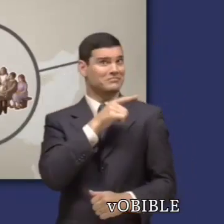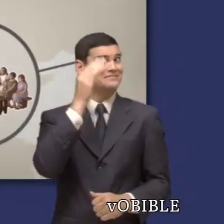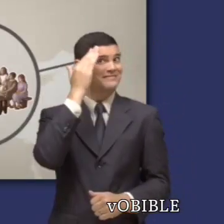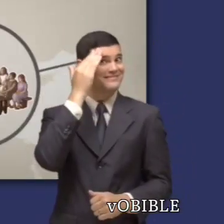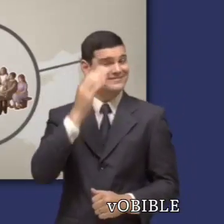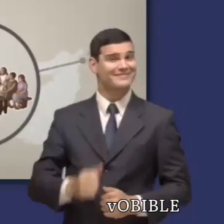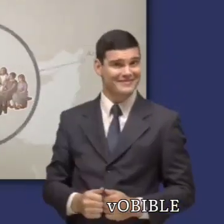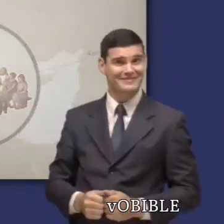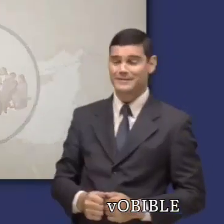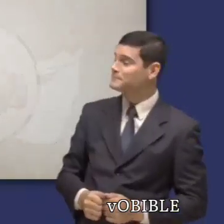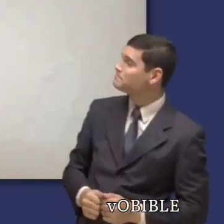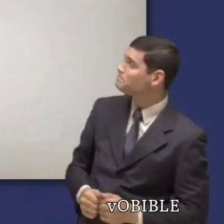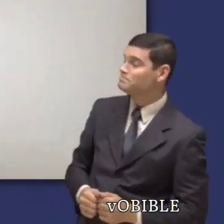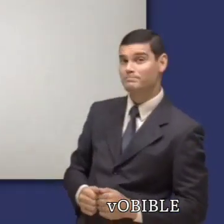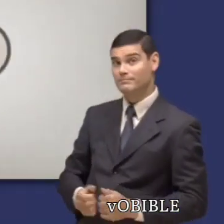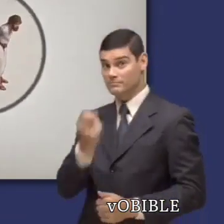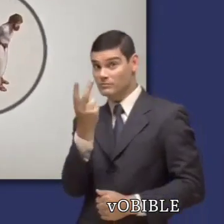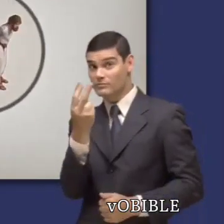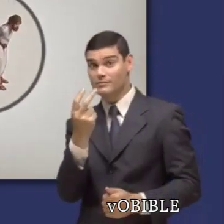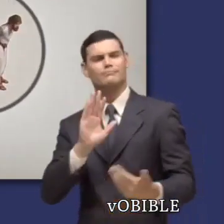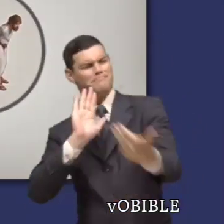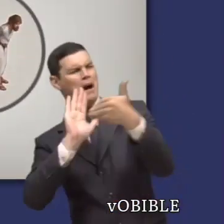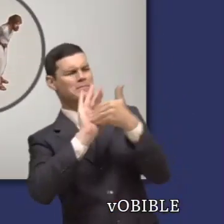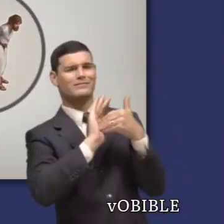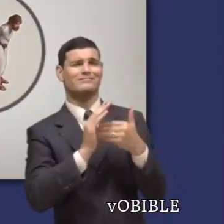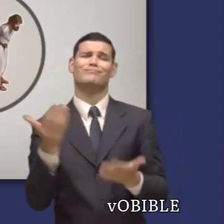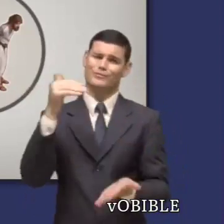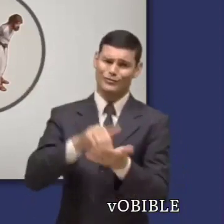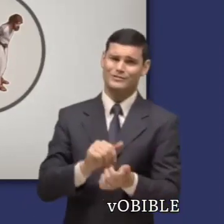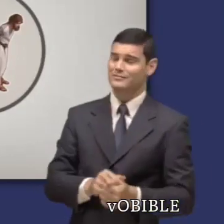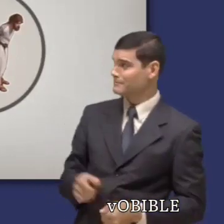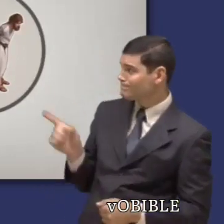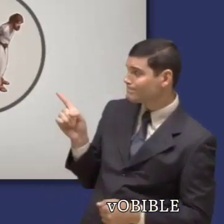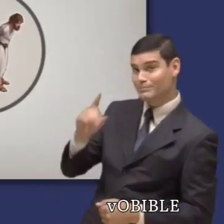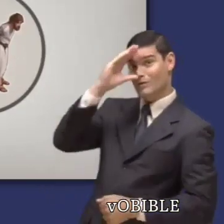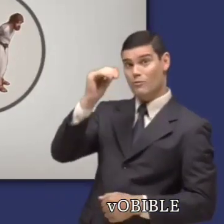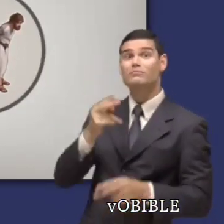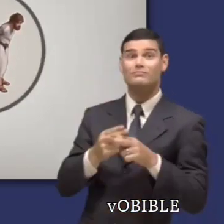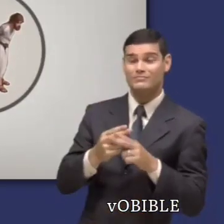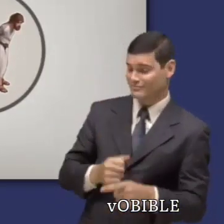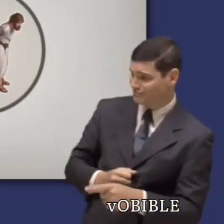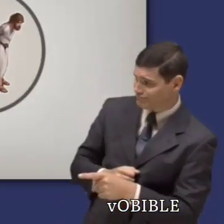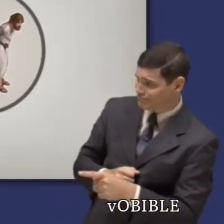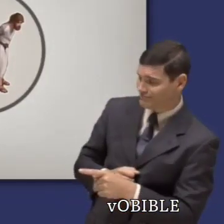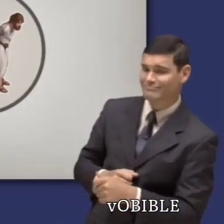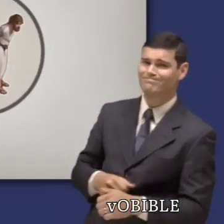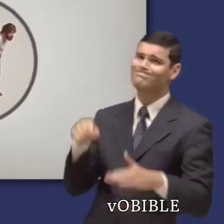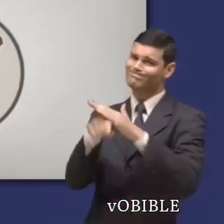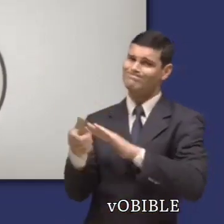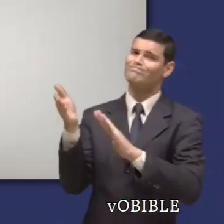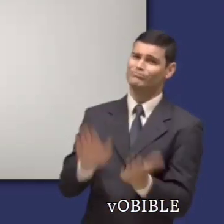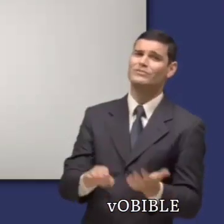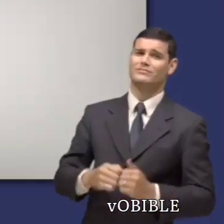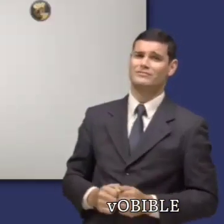Cristo. En el capítulo 12, estalla de nuevo la persecución. Herodes manda matar al apóstol Santiago